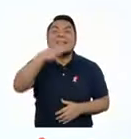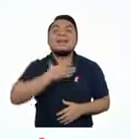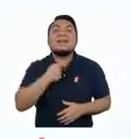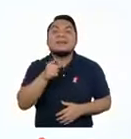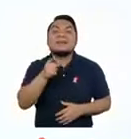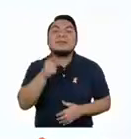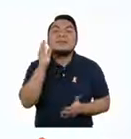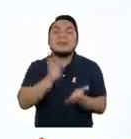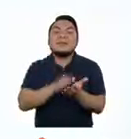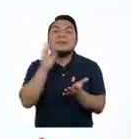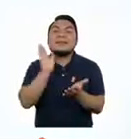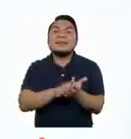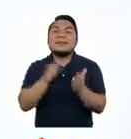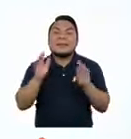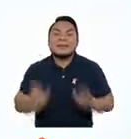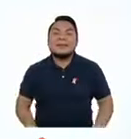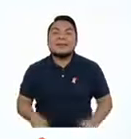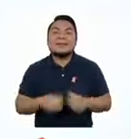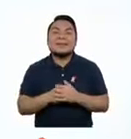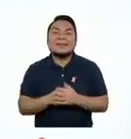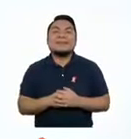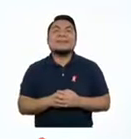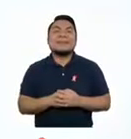5 años.